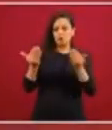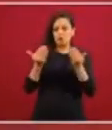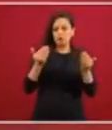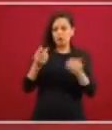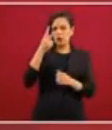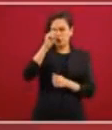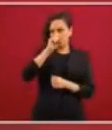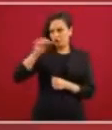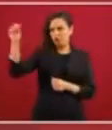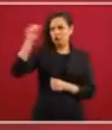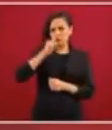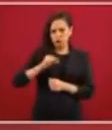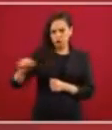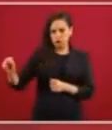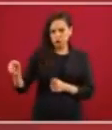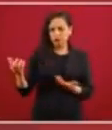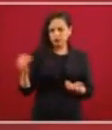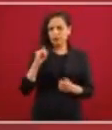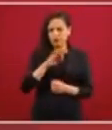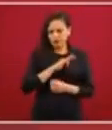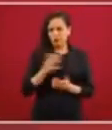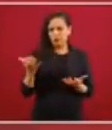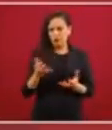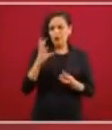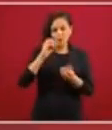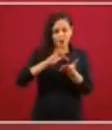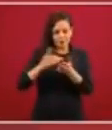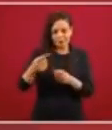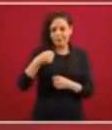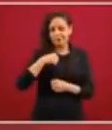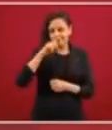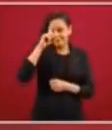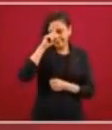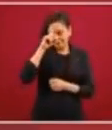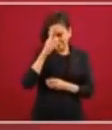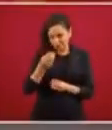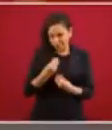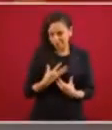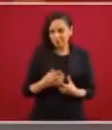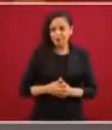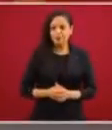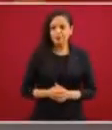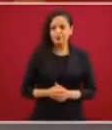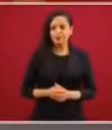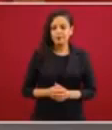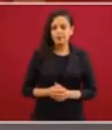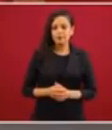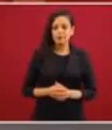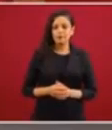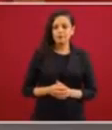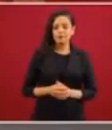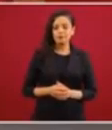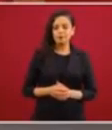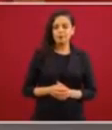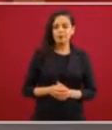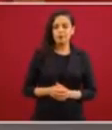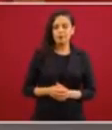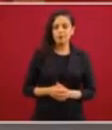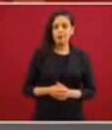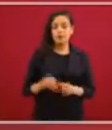le aprecio mucho la sugerencia, en forma de informe prácticamente